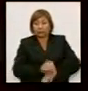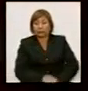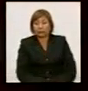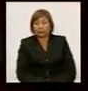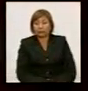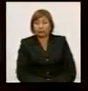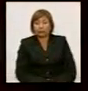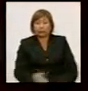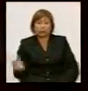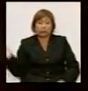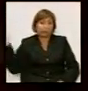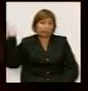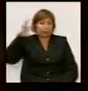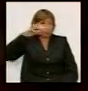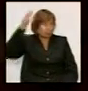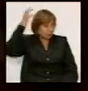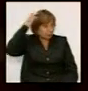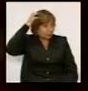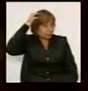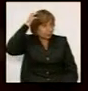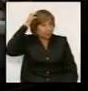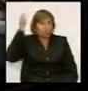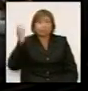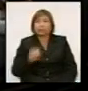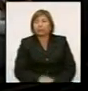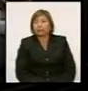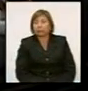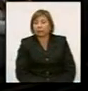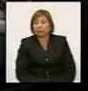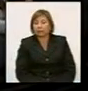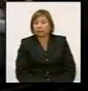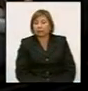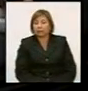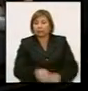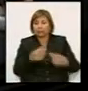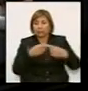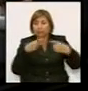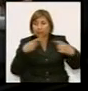que cayendo en el cerebro del enemigo